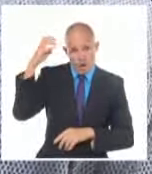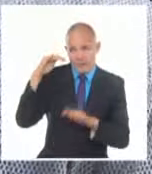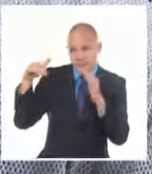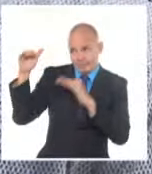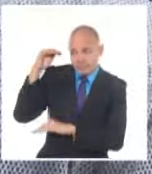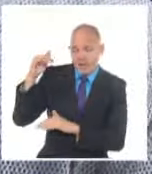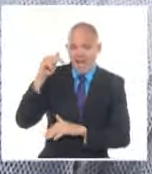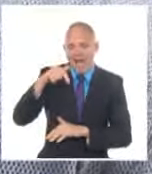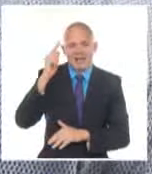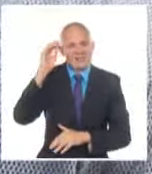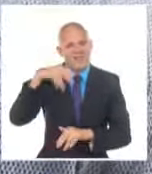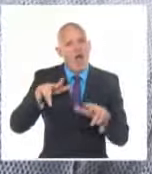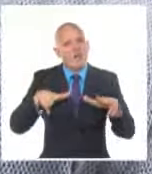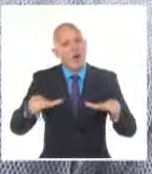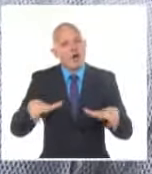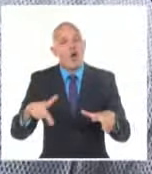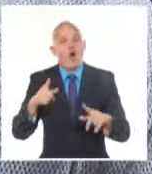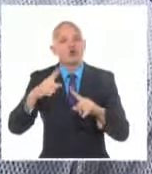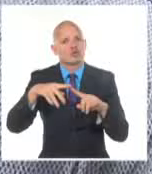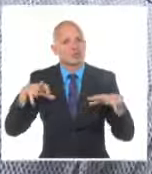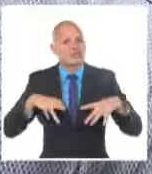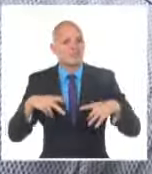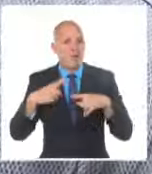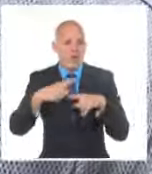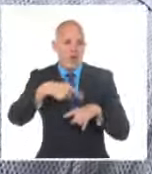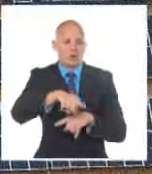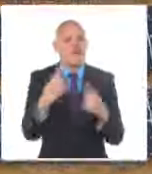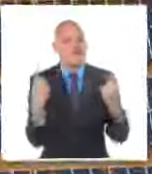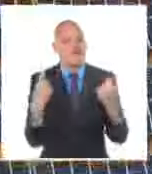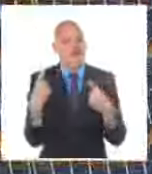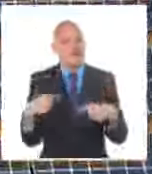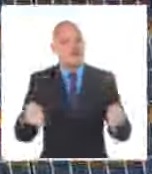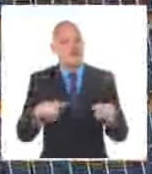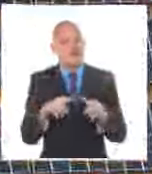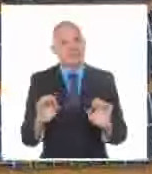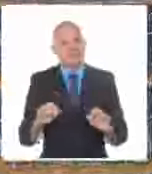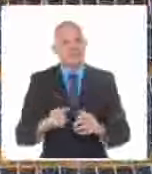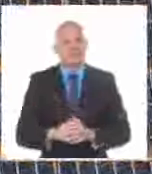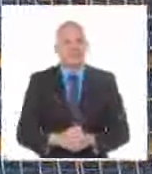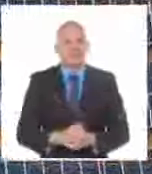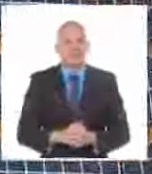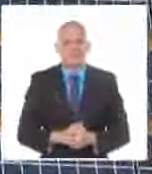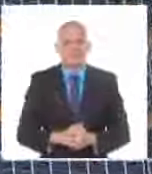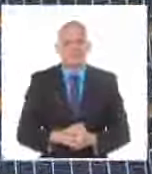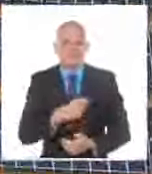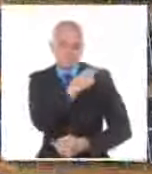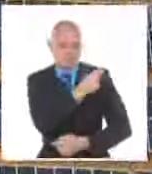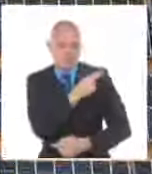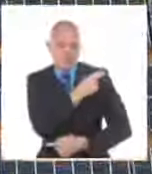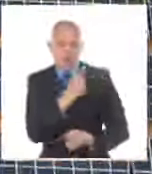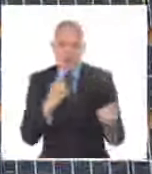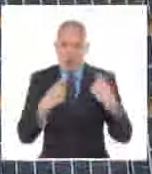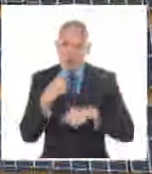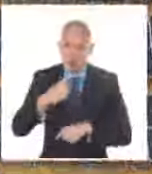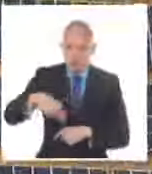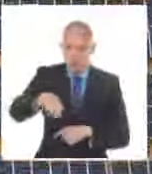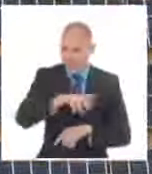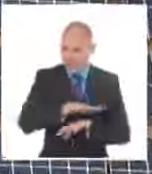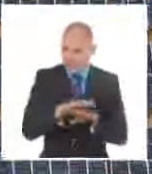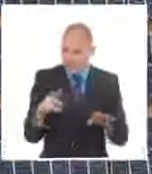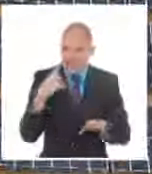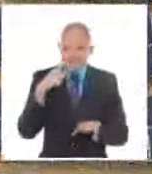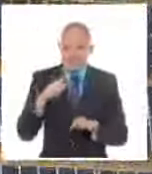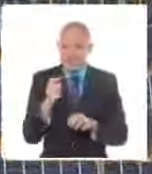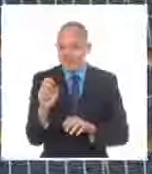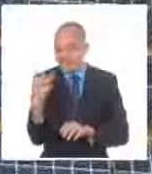es turístico y creo que va a ser de gran importancia y vitalidad para el municipio. Directivos definen a la construcción de los 3 parques